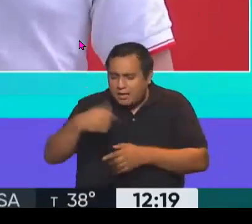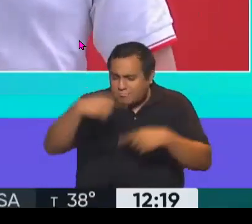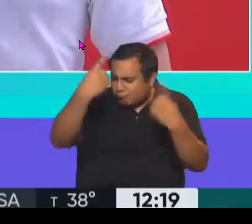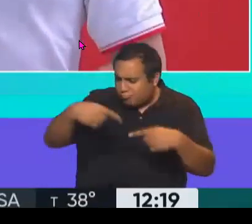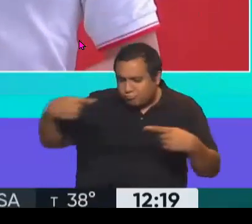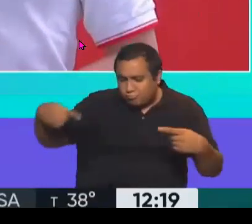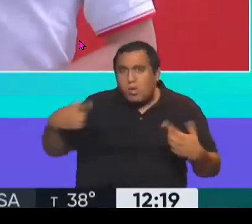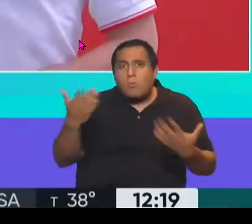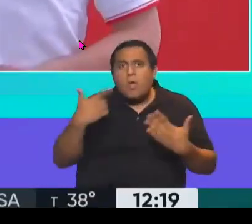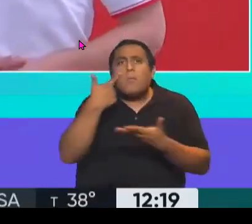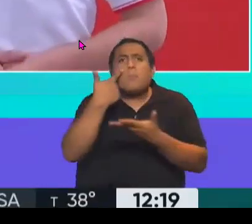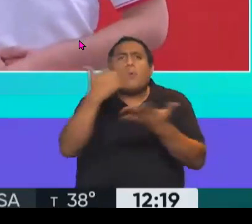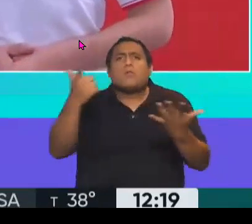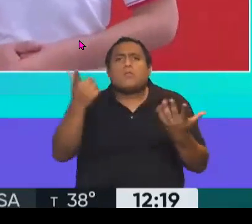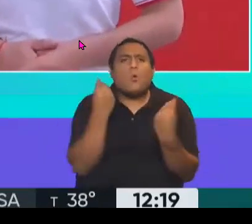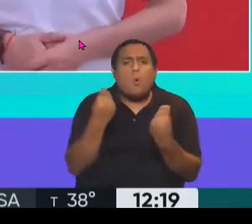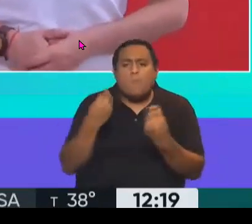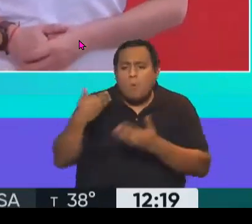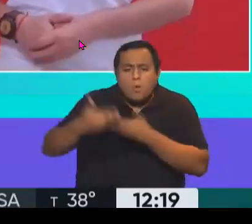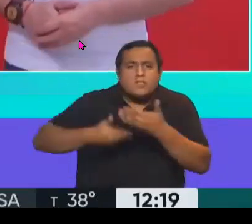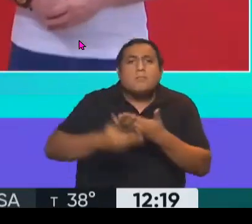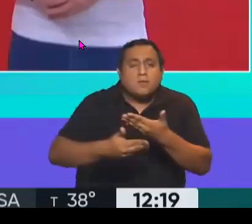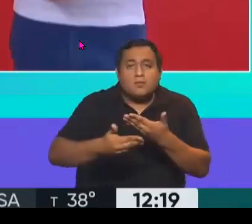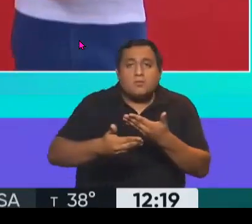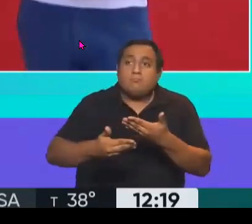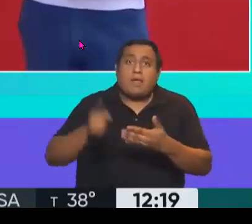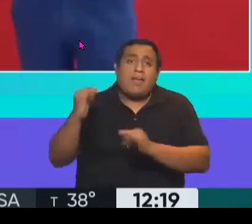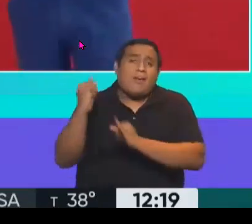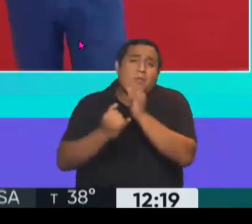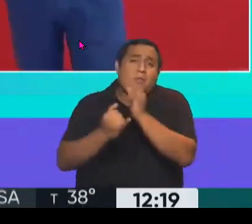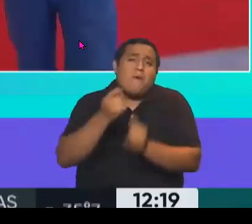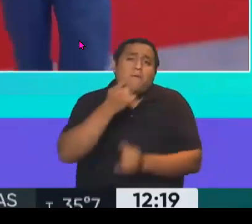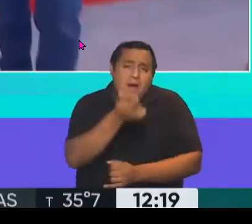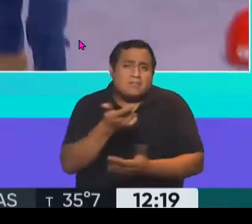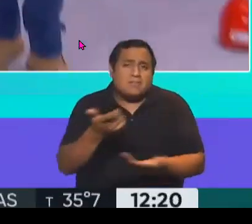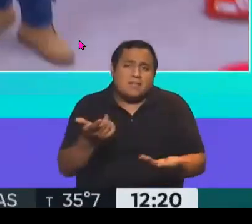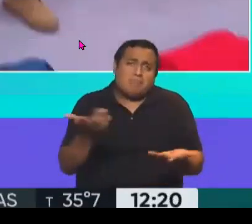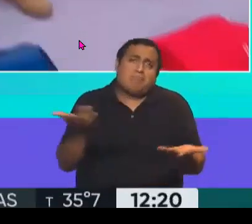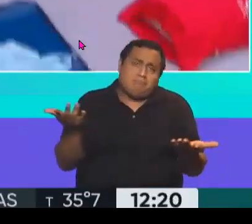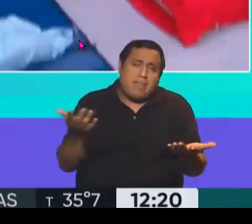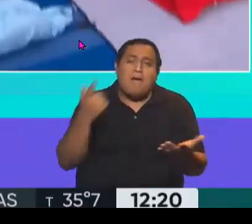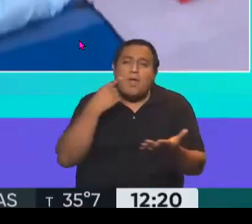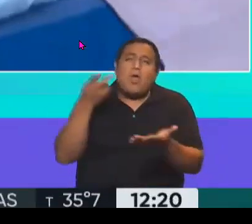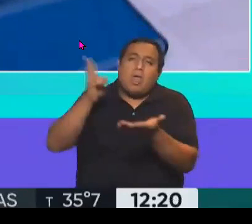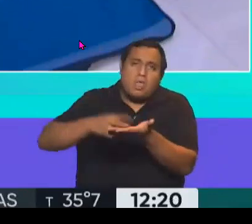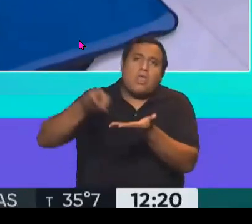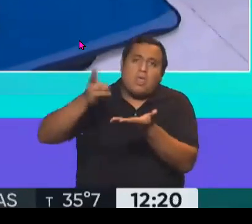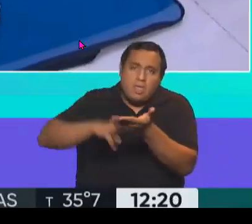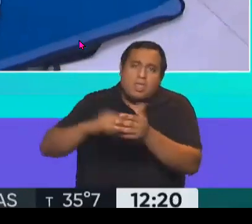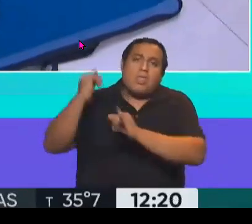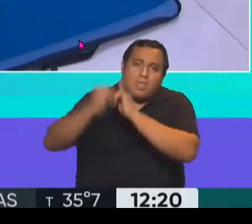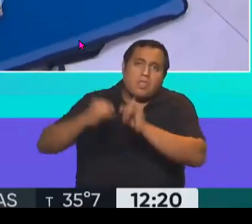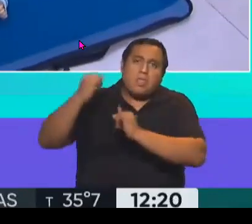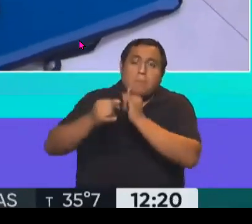elementos para mostrarnos precisamente cómo es el procedimiento que vos señalabas, Matías. Es sencillo y vale la pena que lo repitamos tantas veces